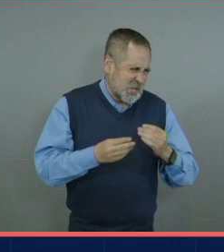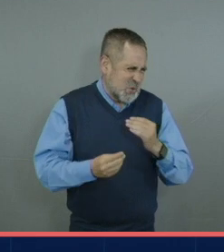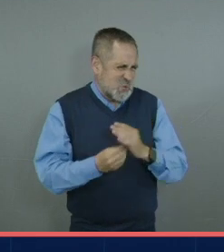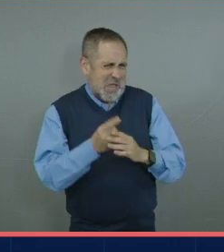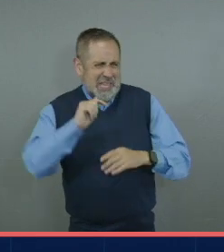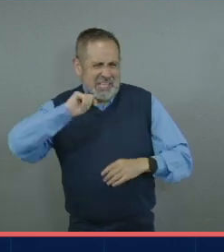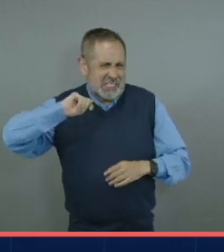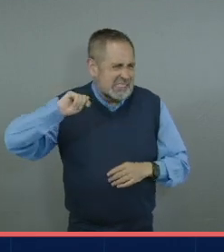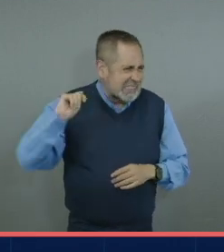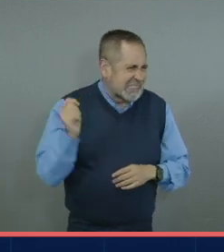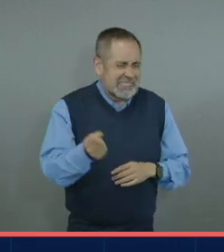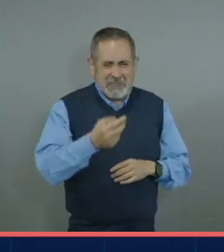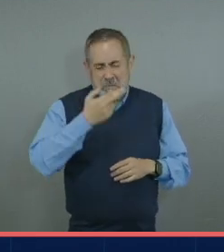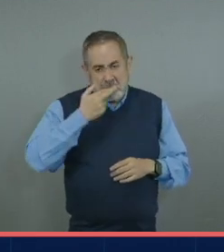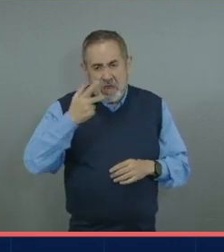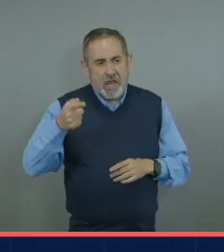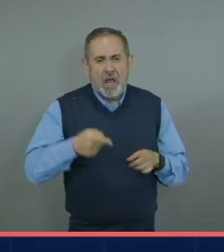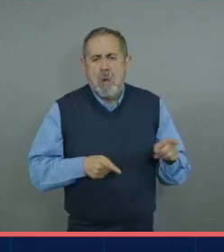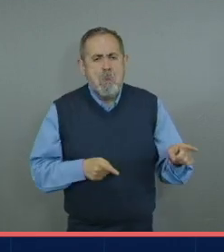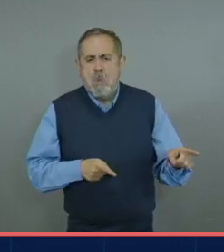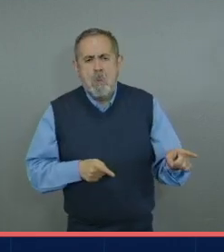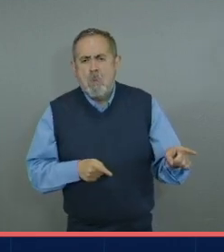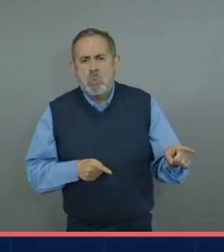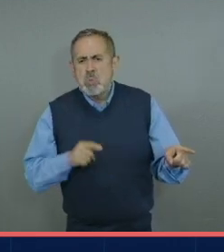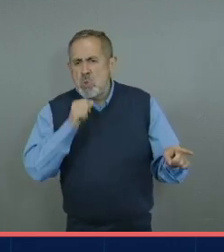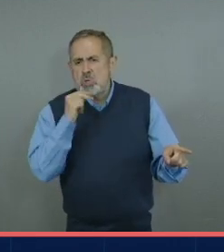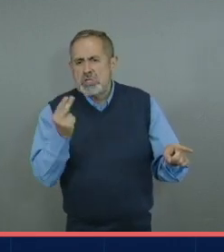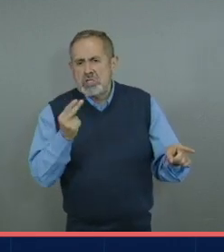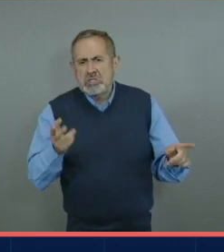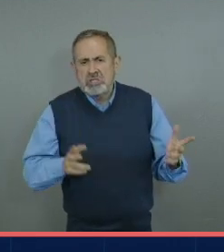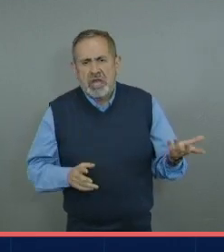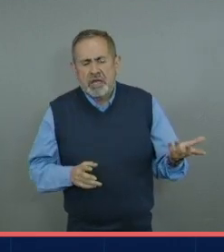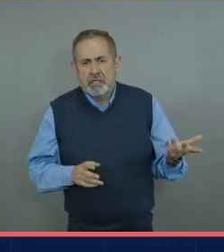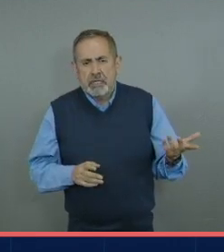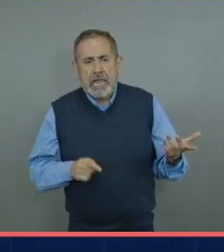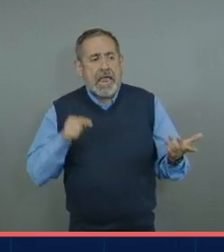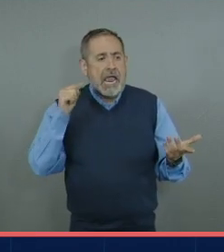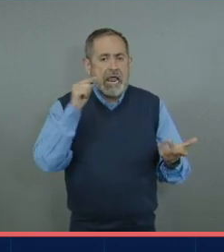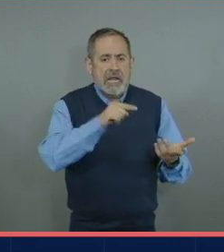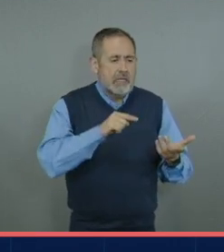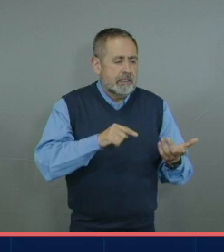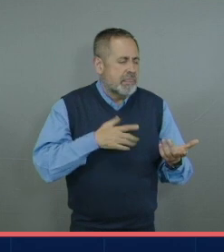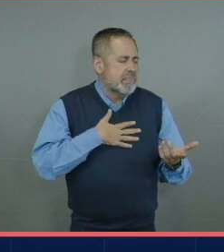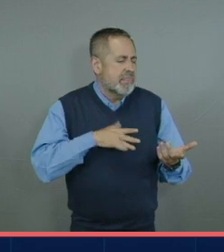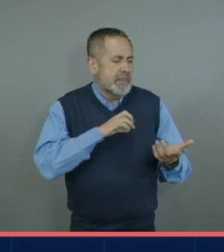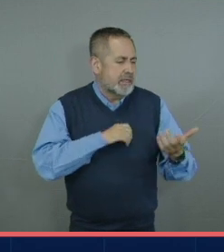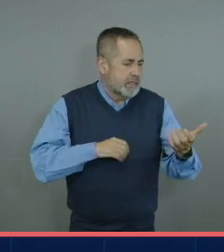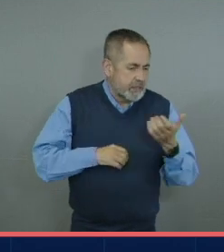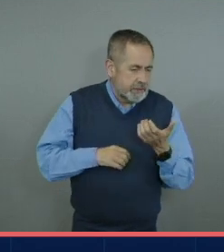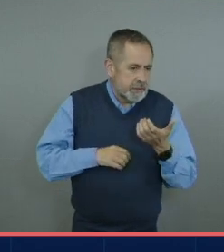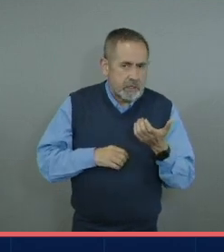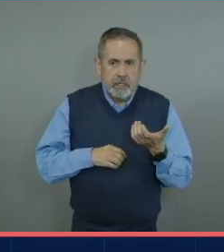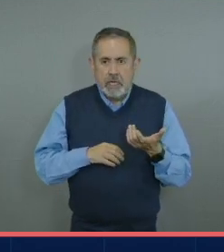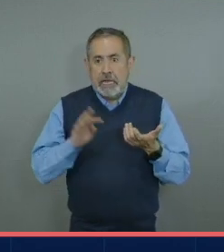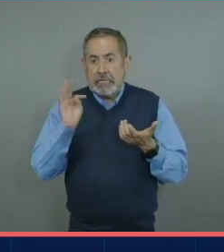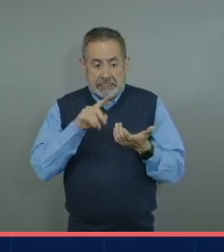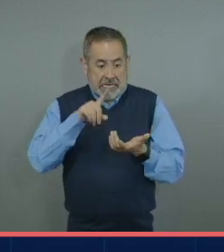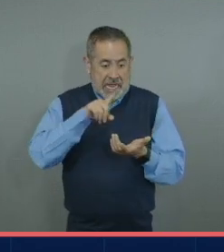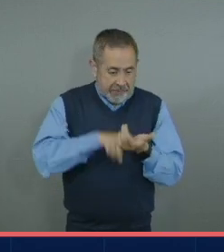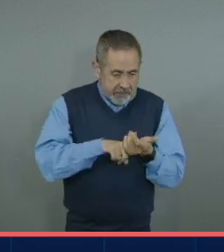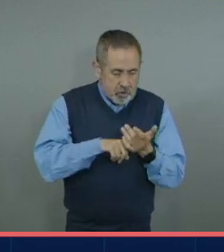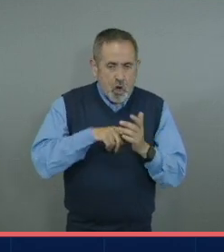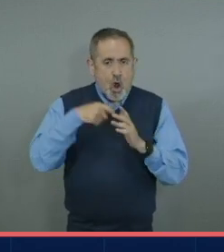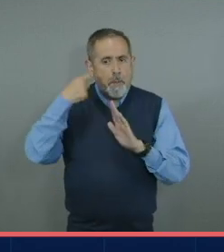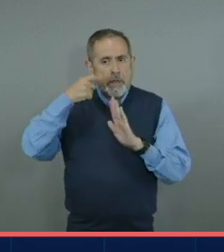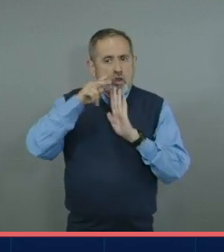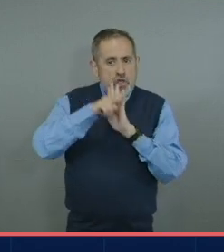tecnología más avanzada en el mercado. Solamente por gusto. Quizá lo tiene porque ahí hace